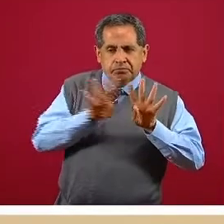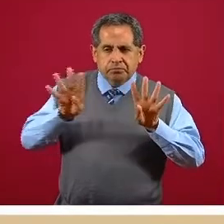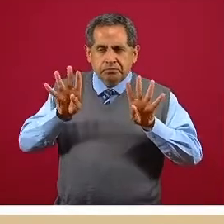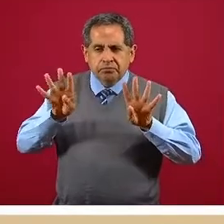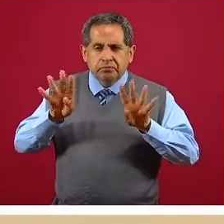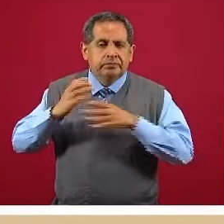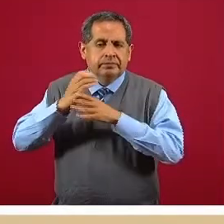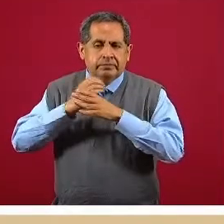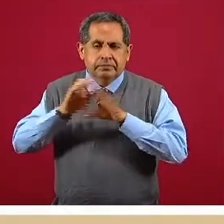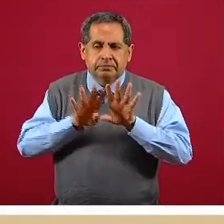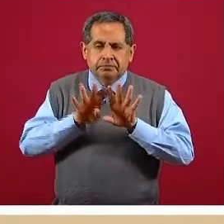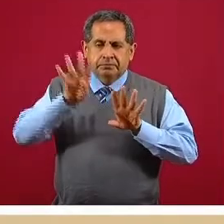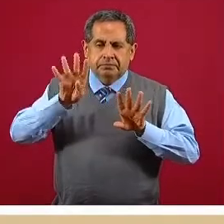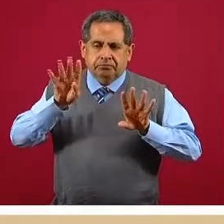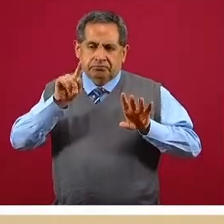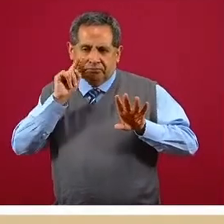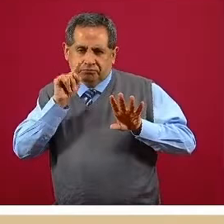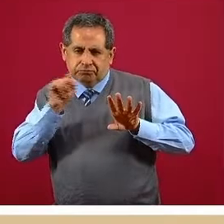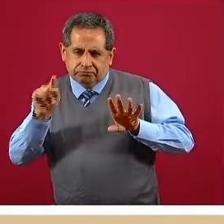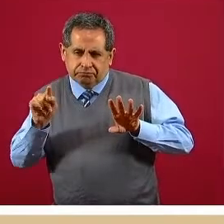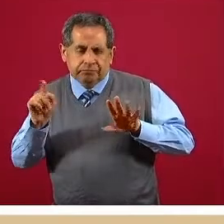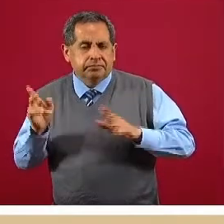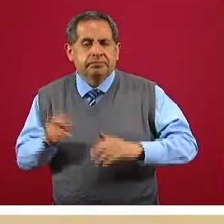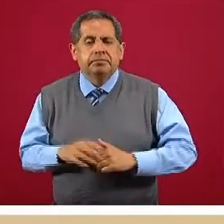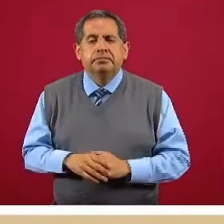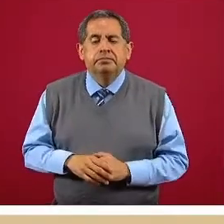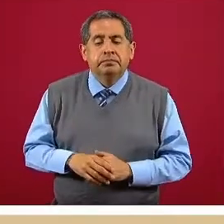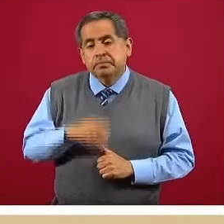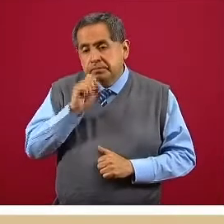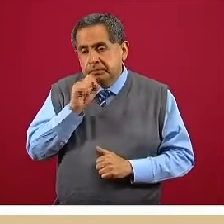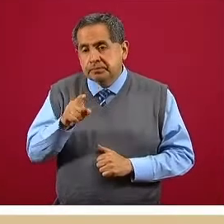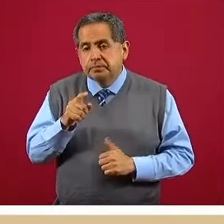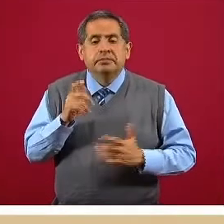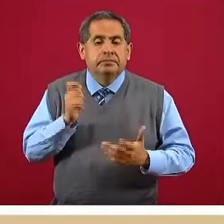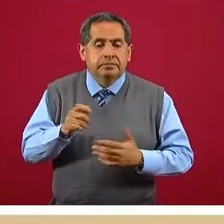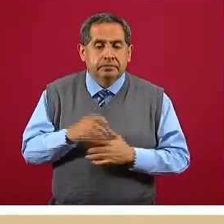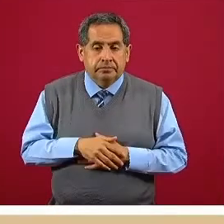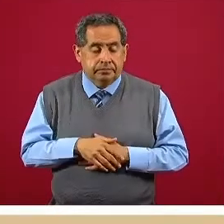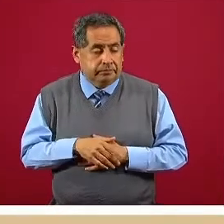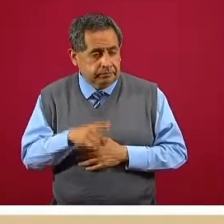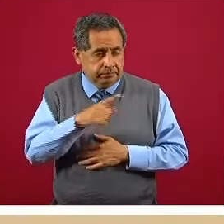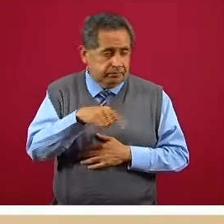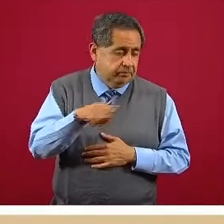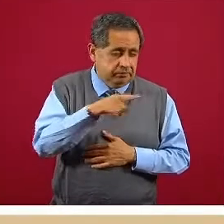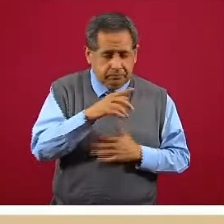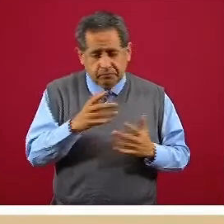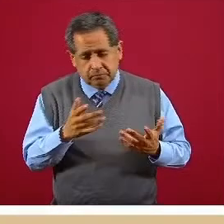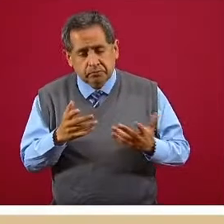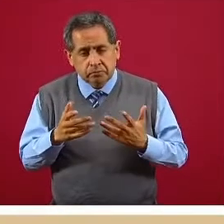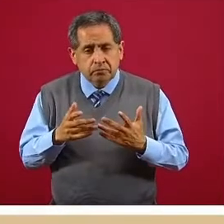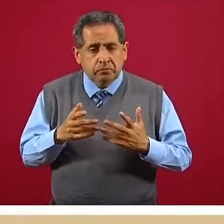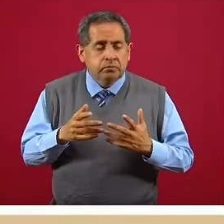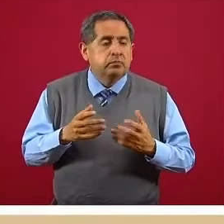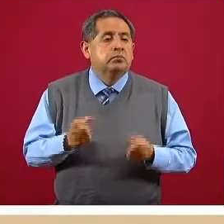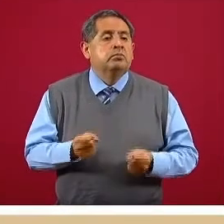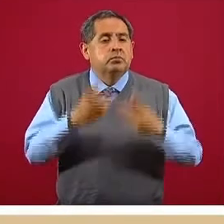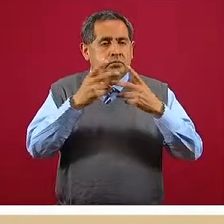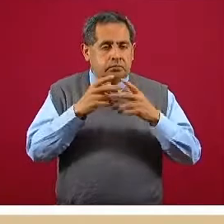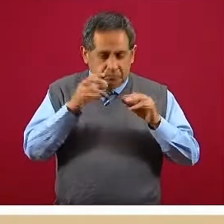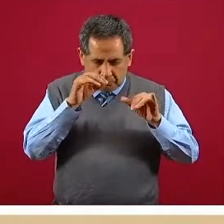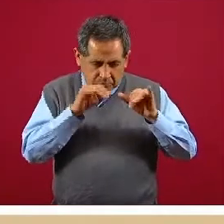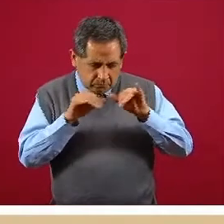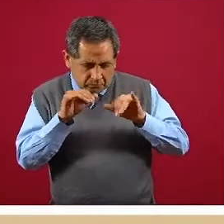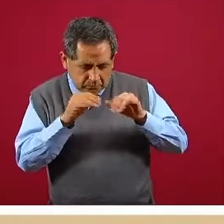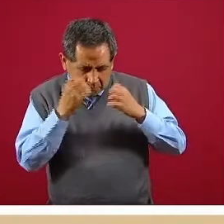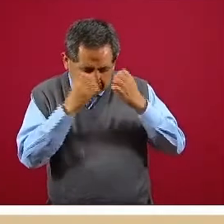color café en la parte inferior de la gráfica. Pero también de esta misma manera, es decir, han obtenido un resultado de